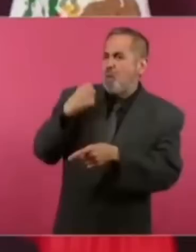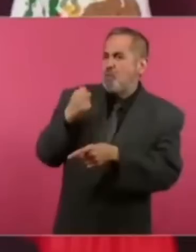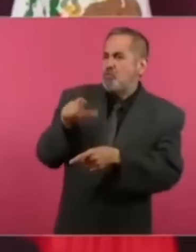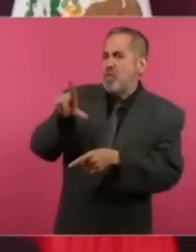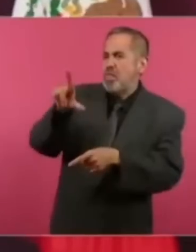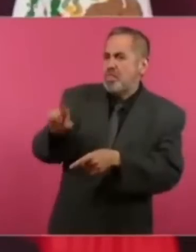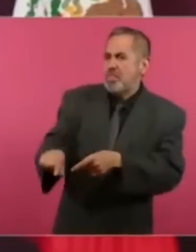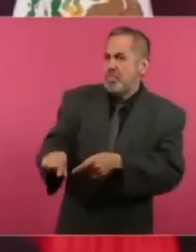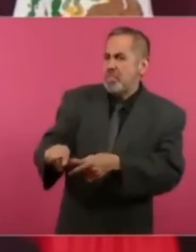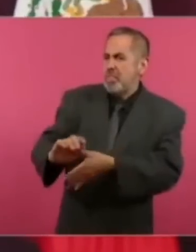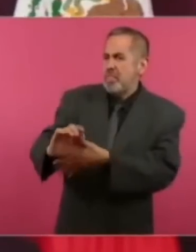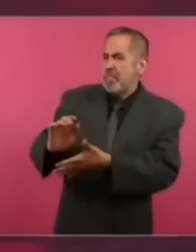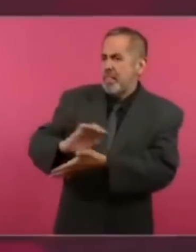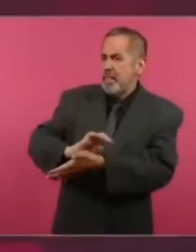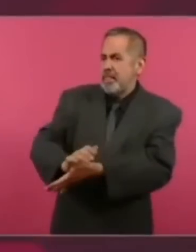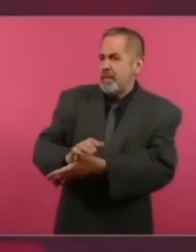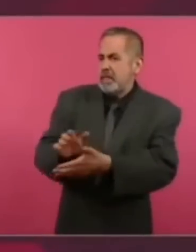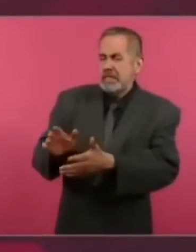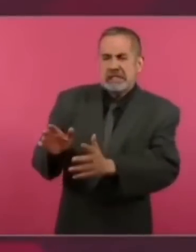humille